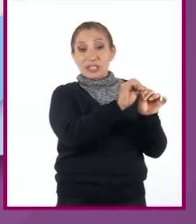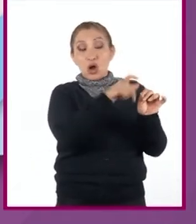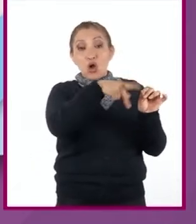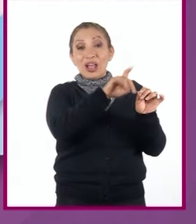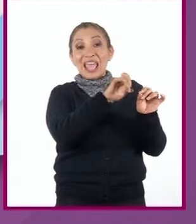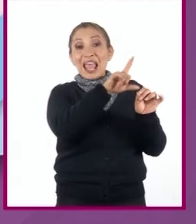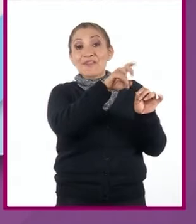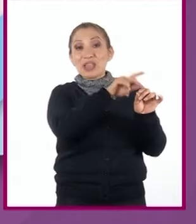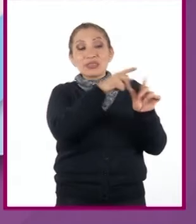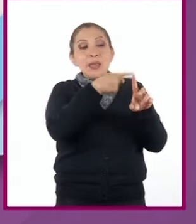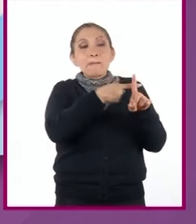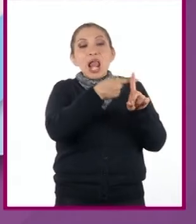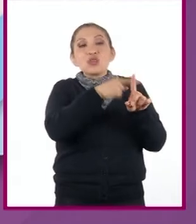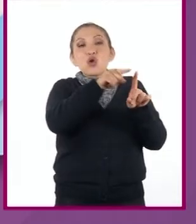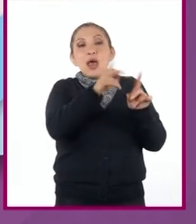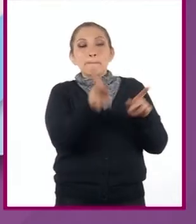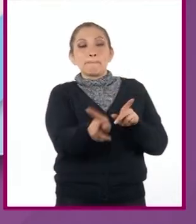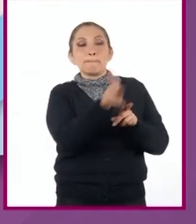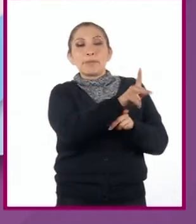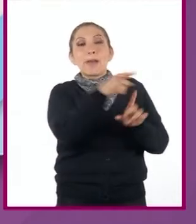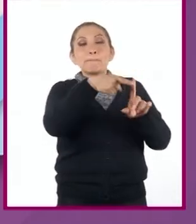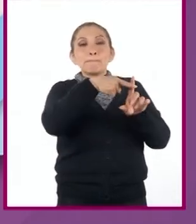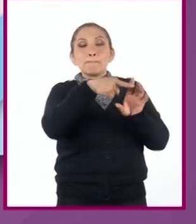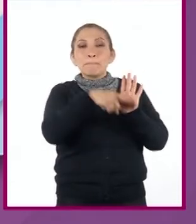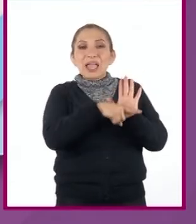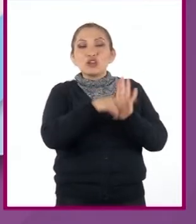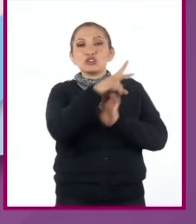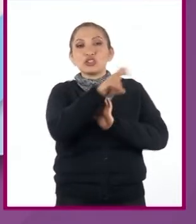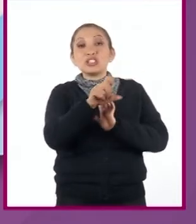Kelvin, temperatura que equivale a menos